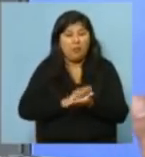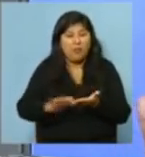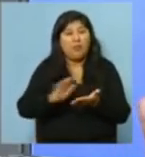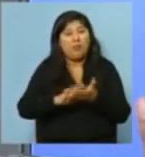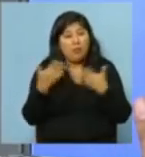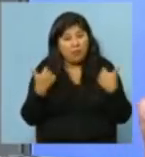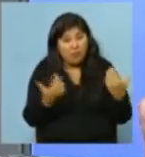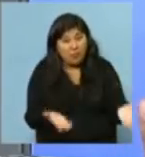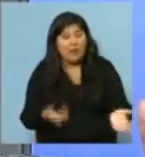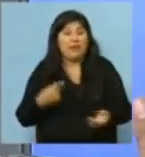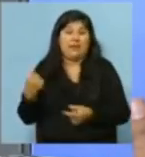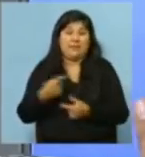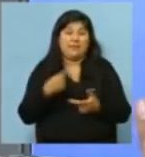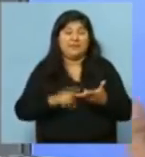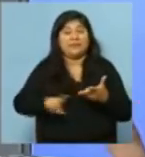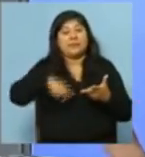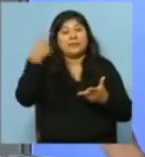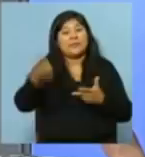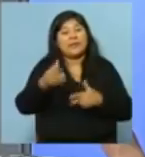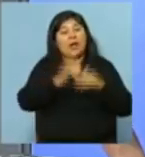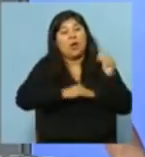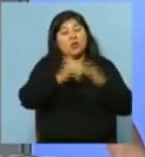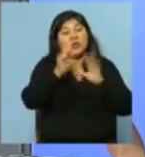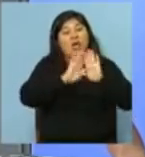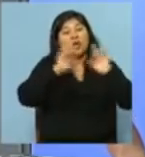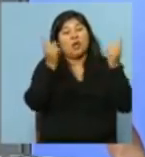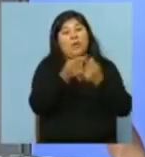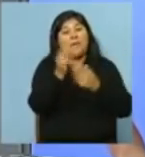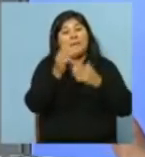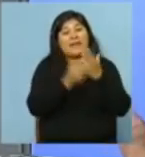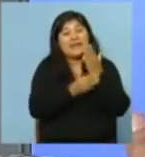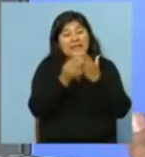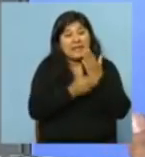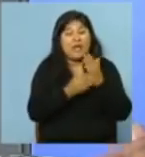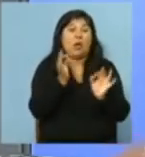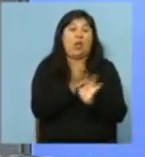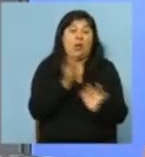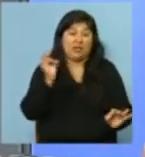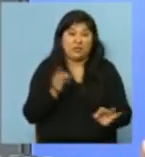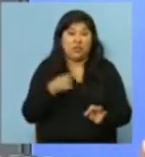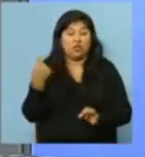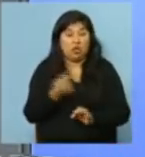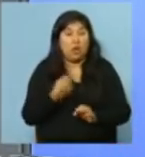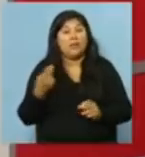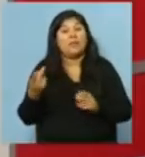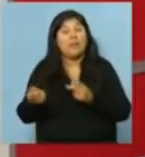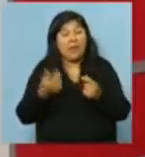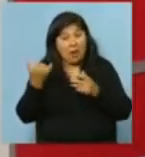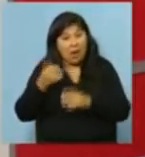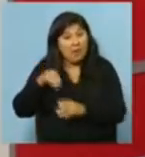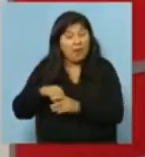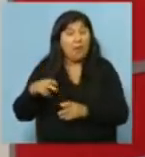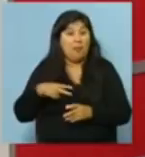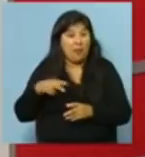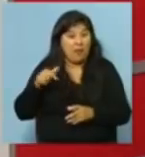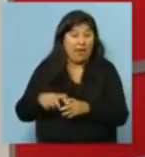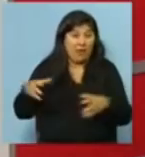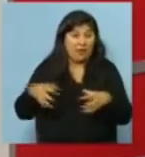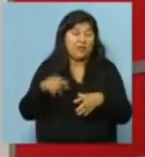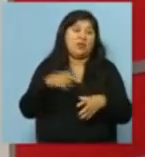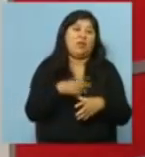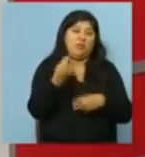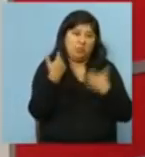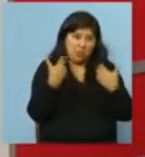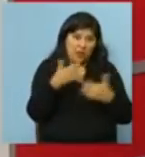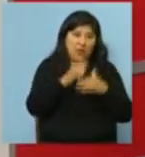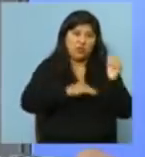propio obras importantísimas como es la construcción del nuevo Ministerio de la Sede del nuevo ministerio educación Ese es el gran desafío ese es uno de los grandes desafíos no